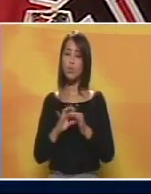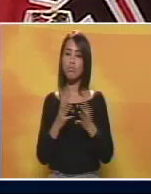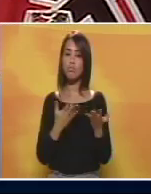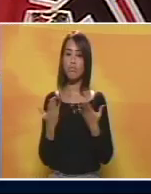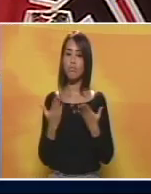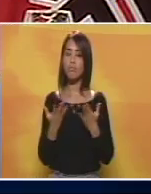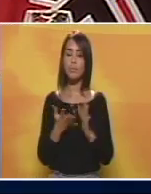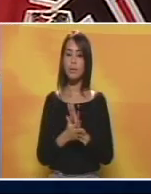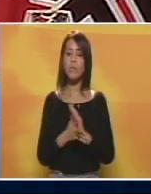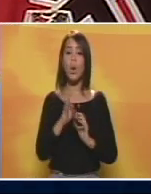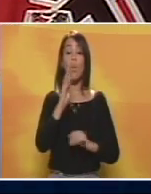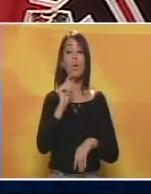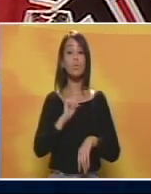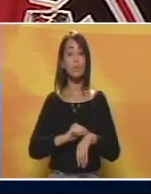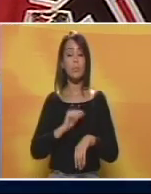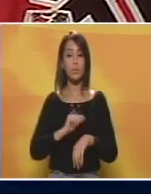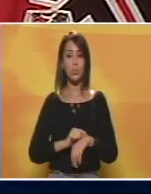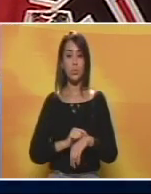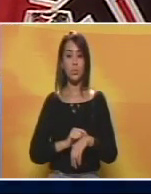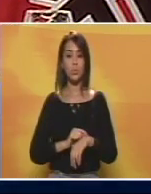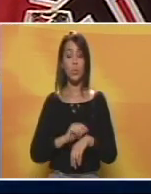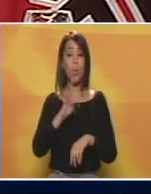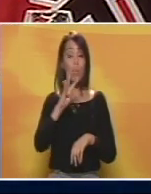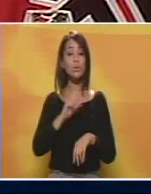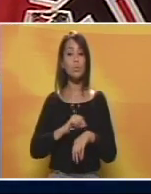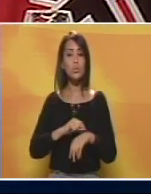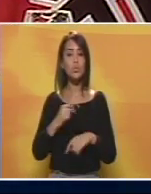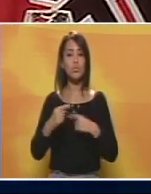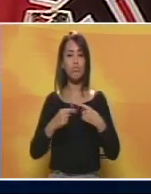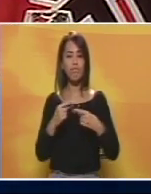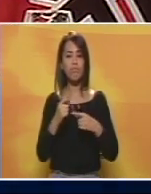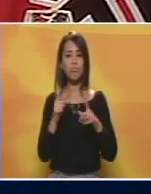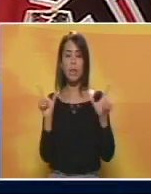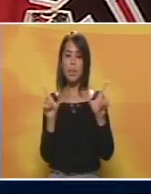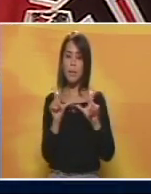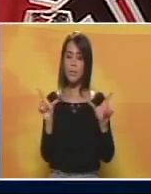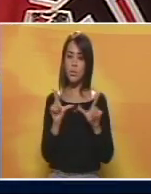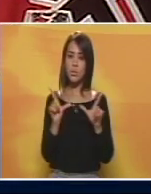tener 4 minutos en tiempos diarios de televisión